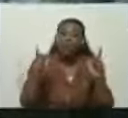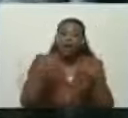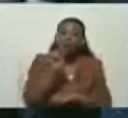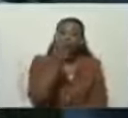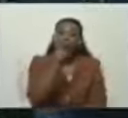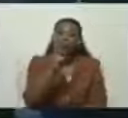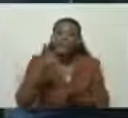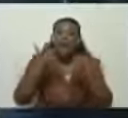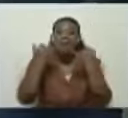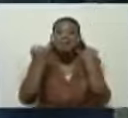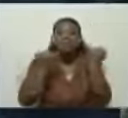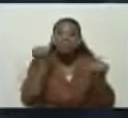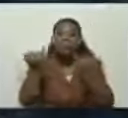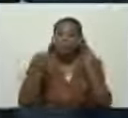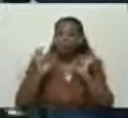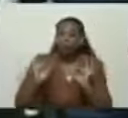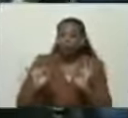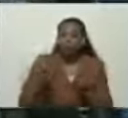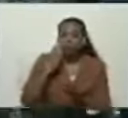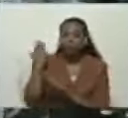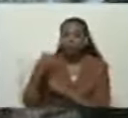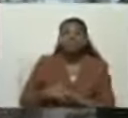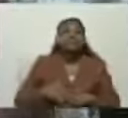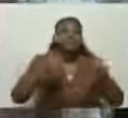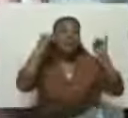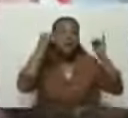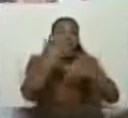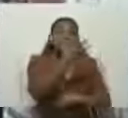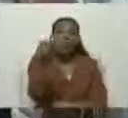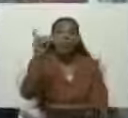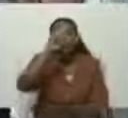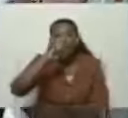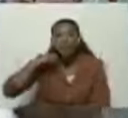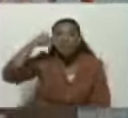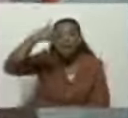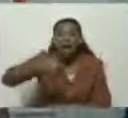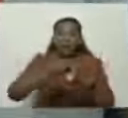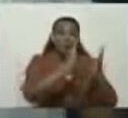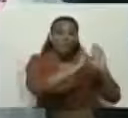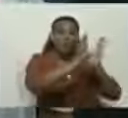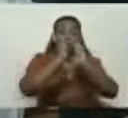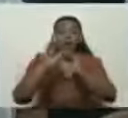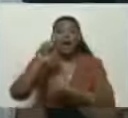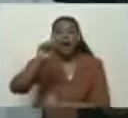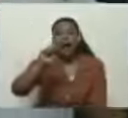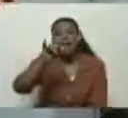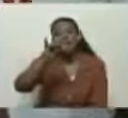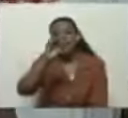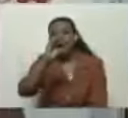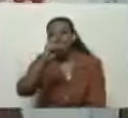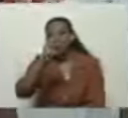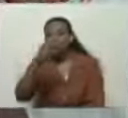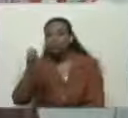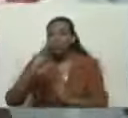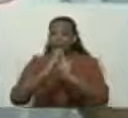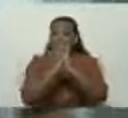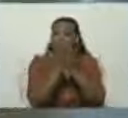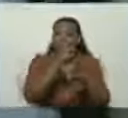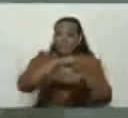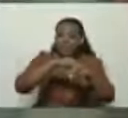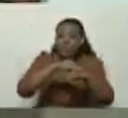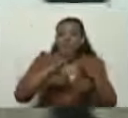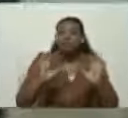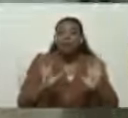todas y a todos a que celebremos los 50 años de la Biblioteca Ayacucho, una de las editoriales del Ministerio del Poder